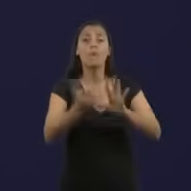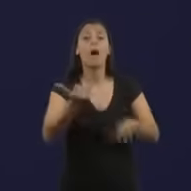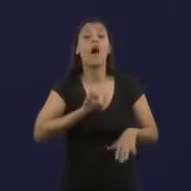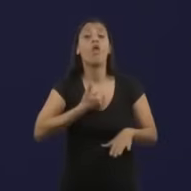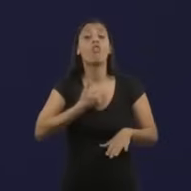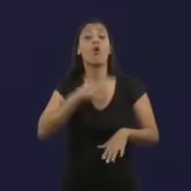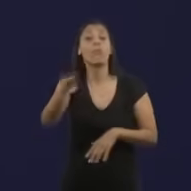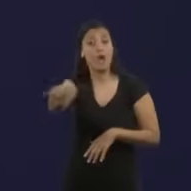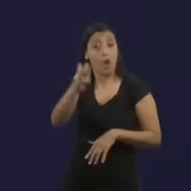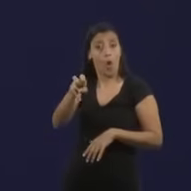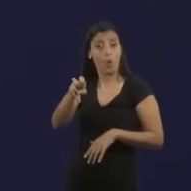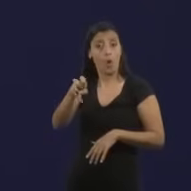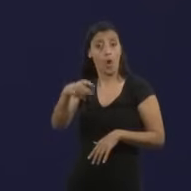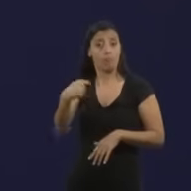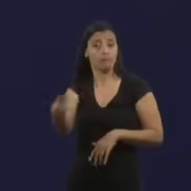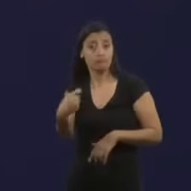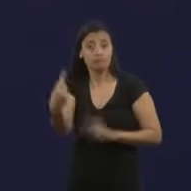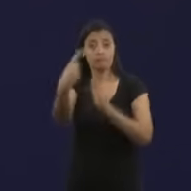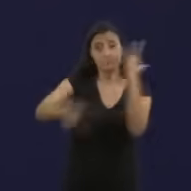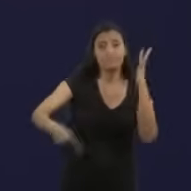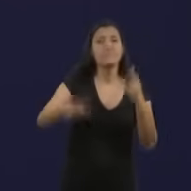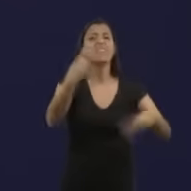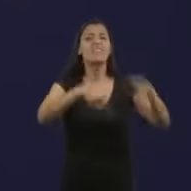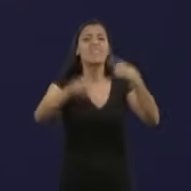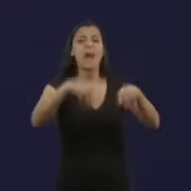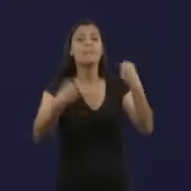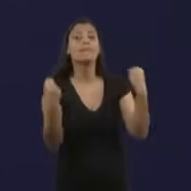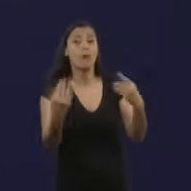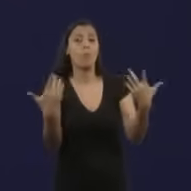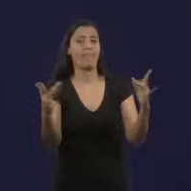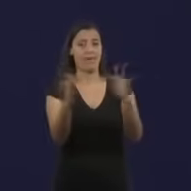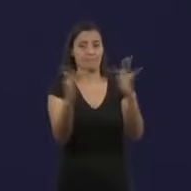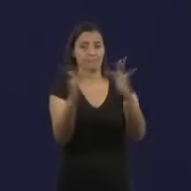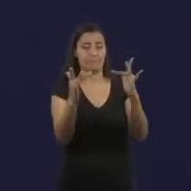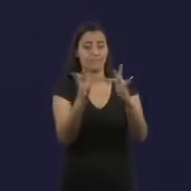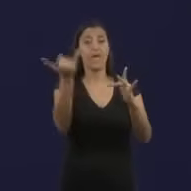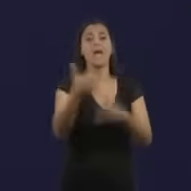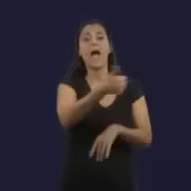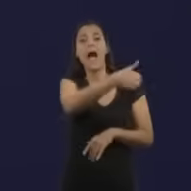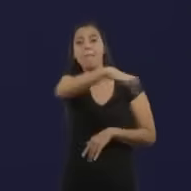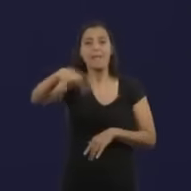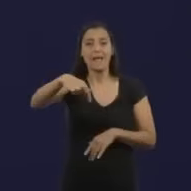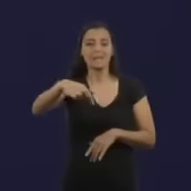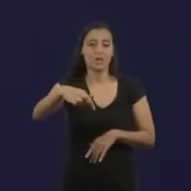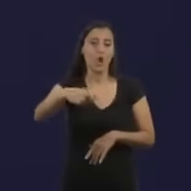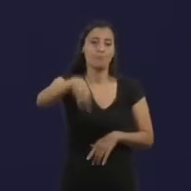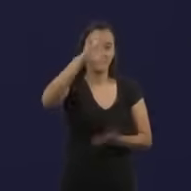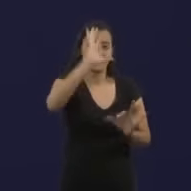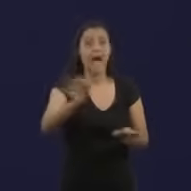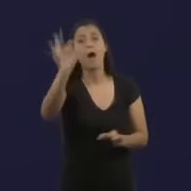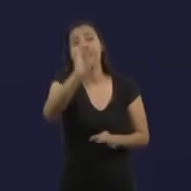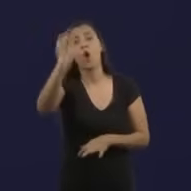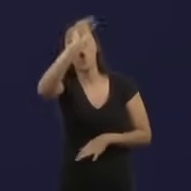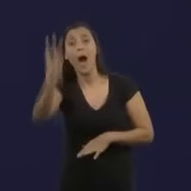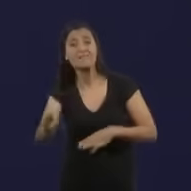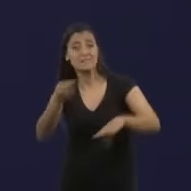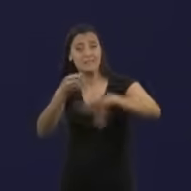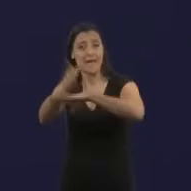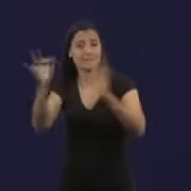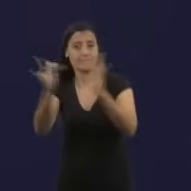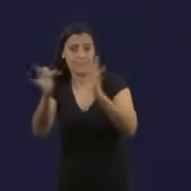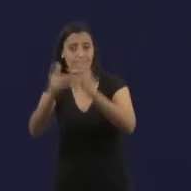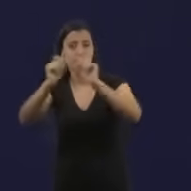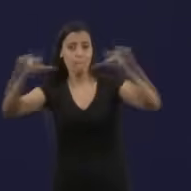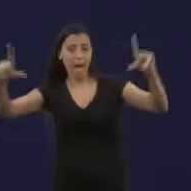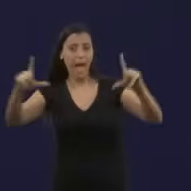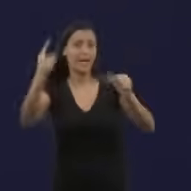sus saberes el trámite para realizar este cambio se puede hacer online a través de la aplicación bueno de la web del organismo etcétera